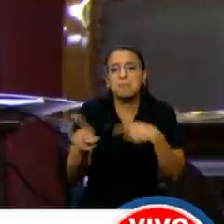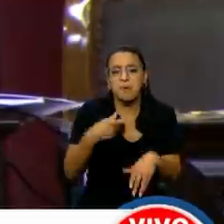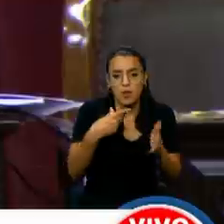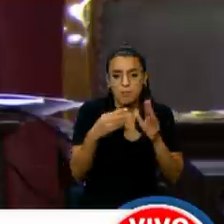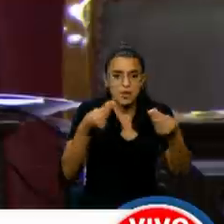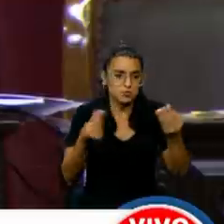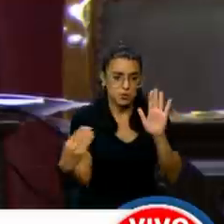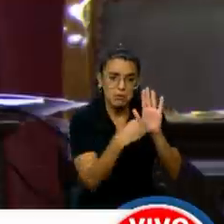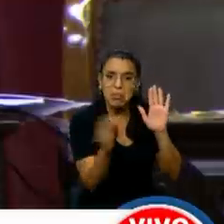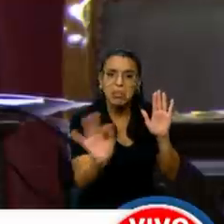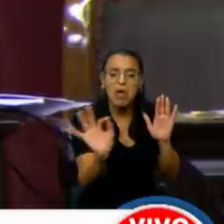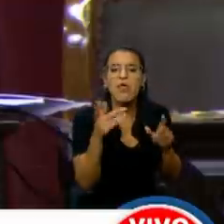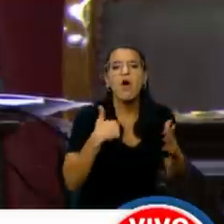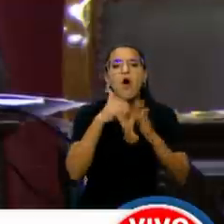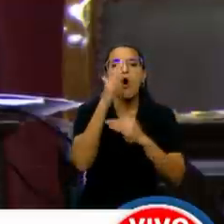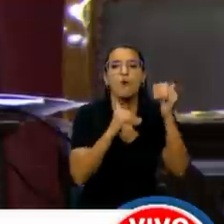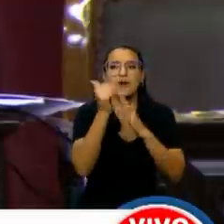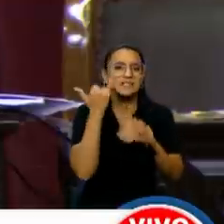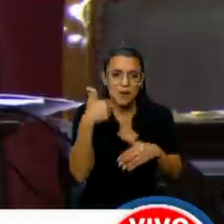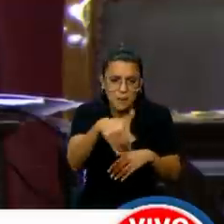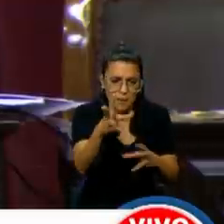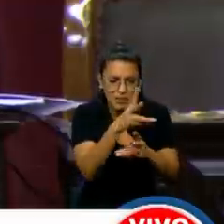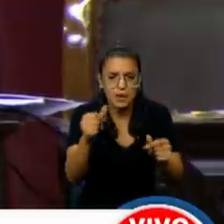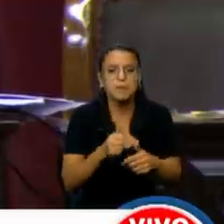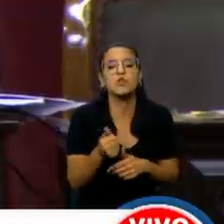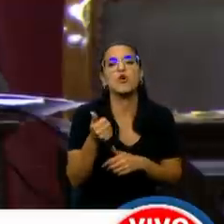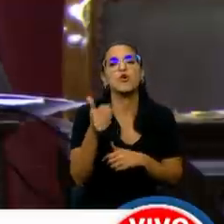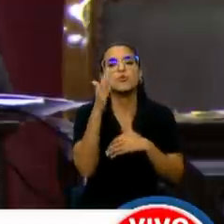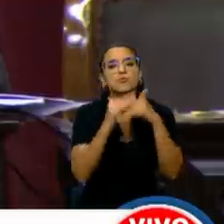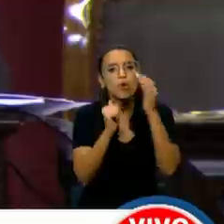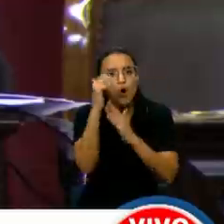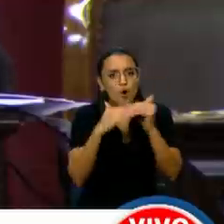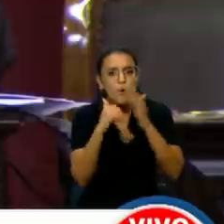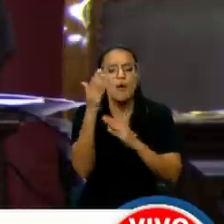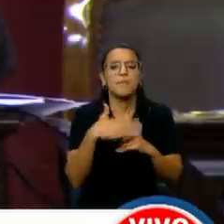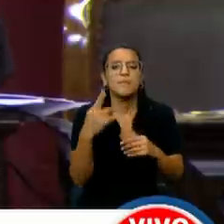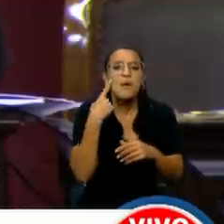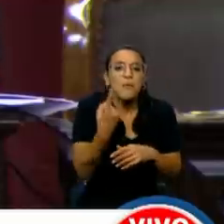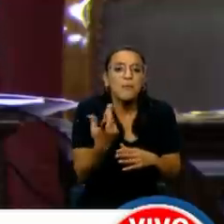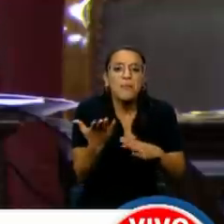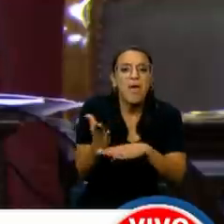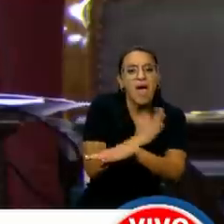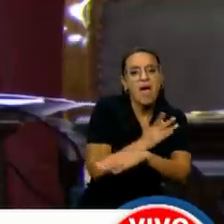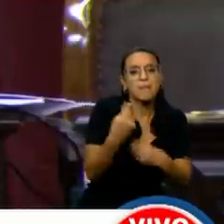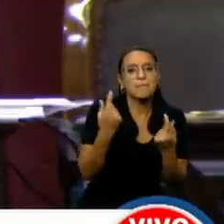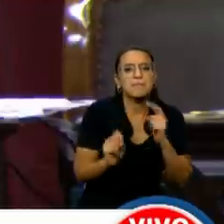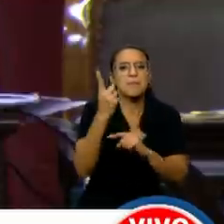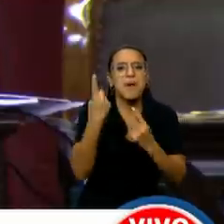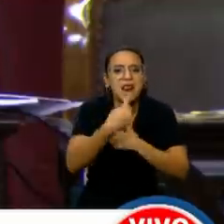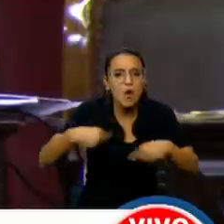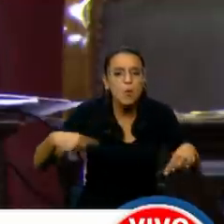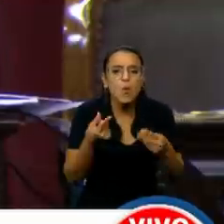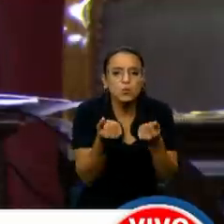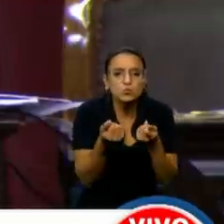presupuesto ya terminó presidente que es la obra que prevé de alguna manera los primeros recursos